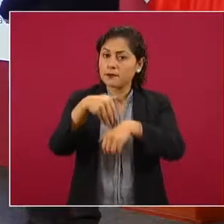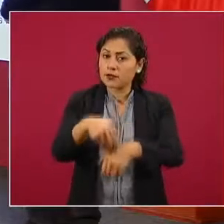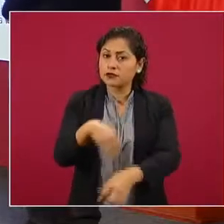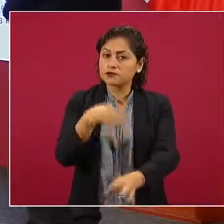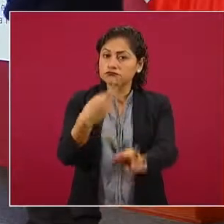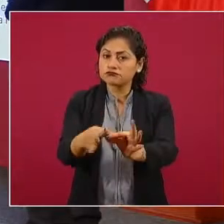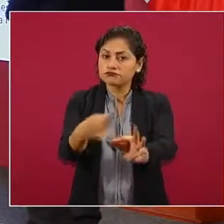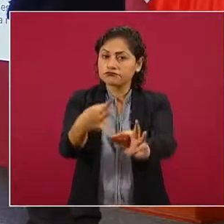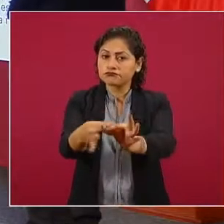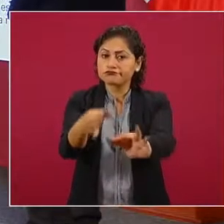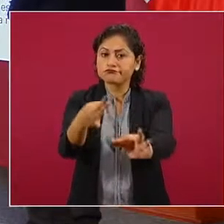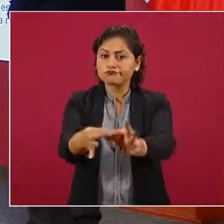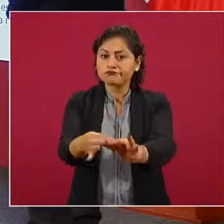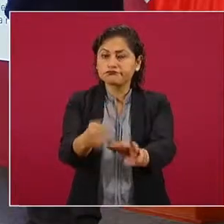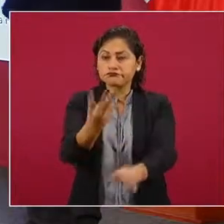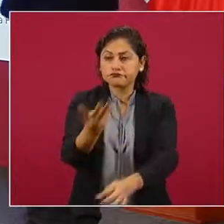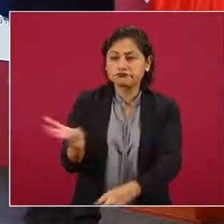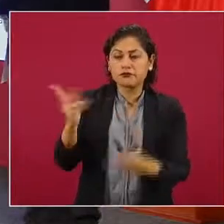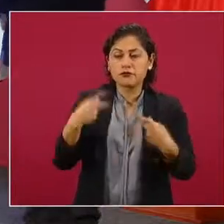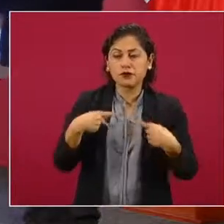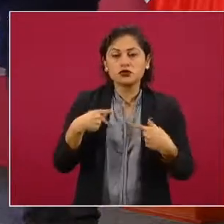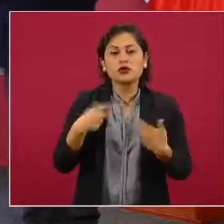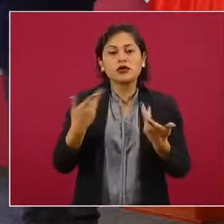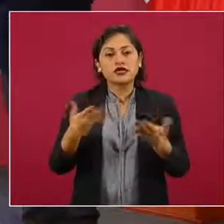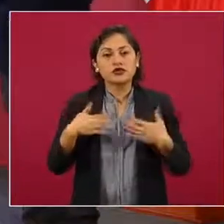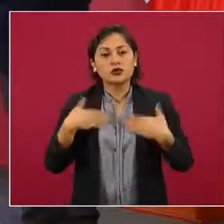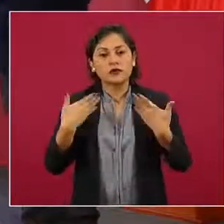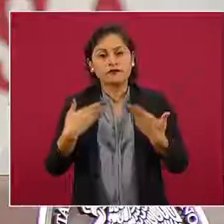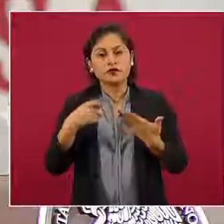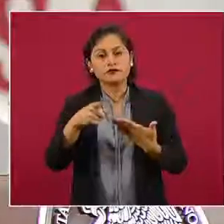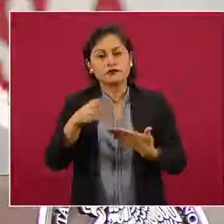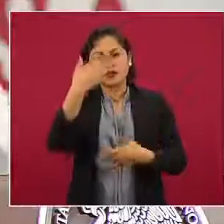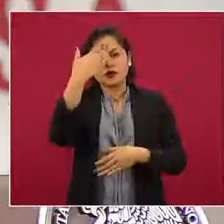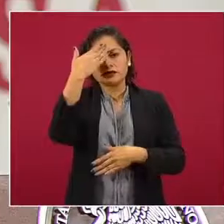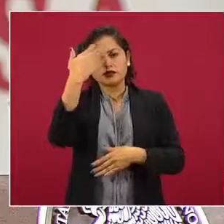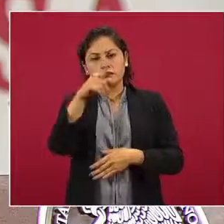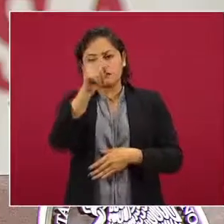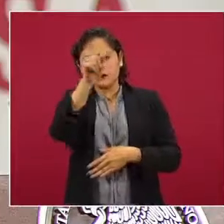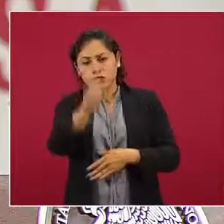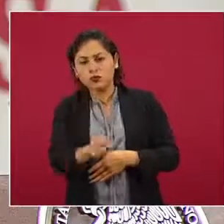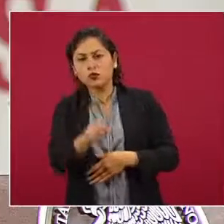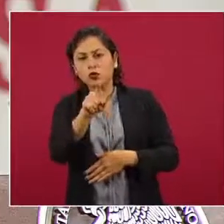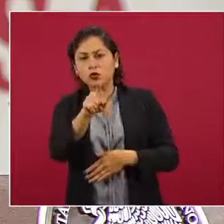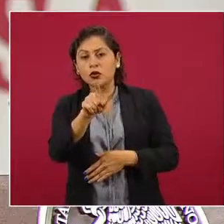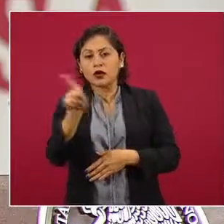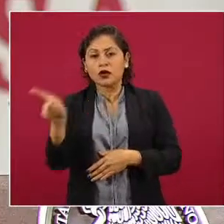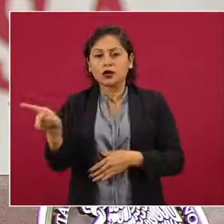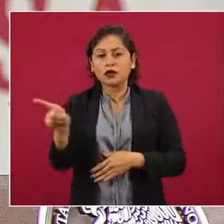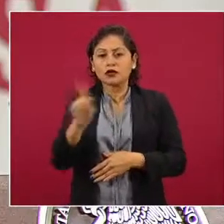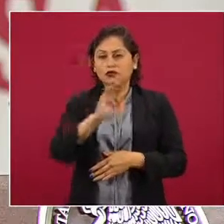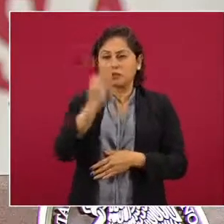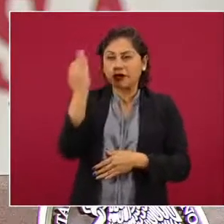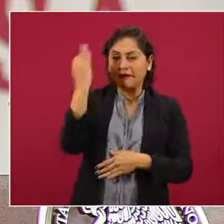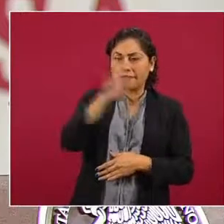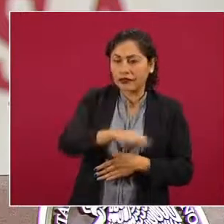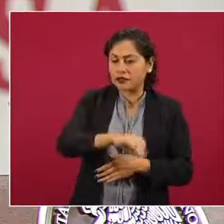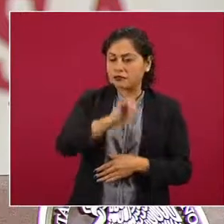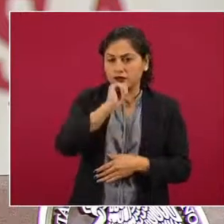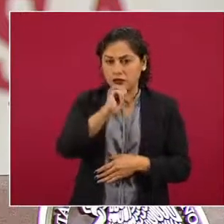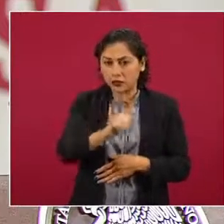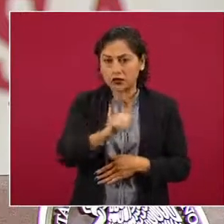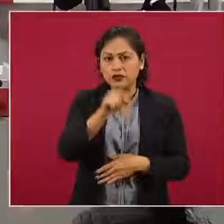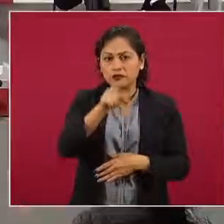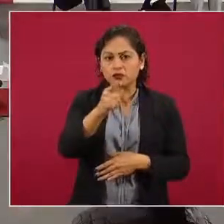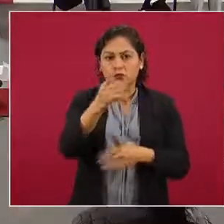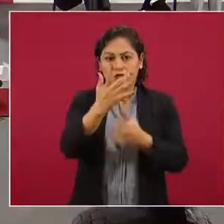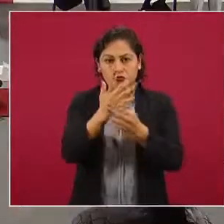esperar de ti y no serán defraudados por tu palabra ni por tus